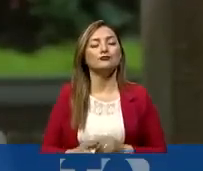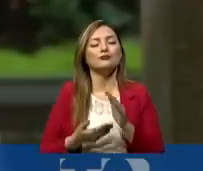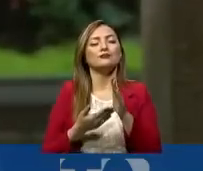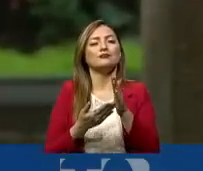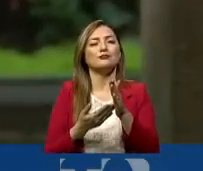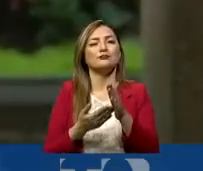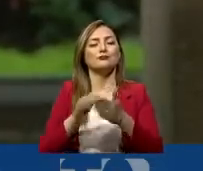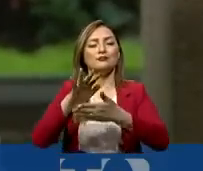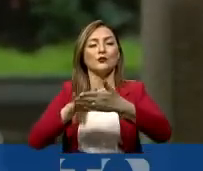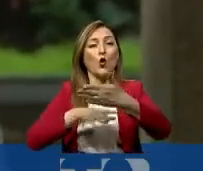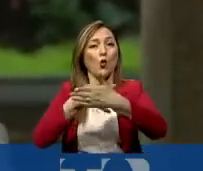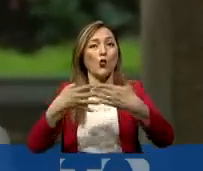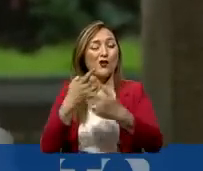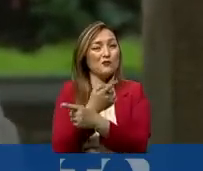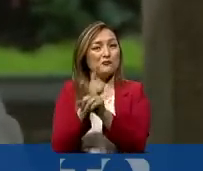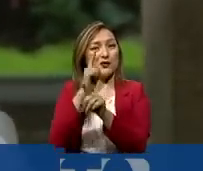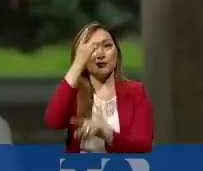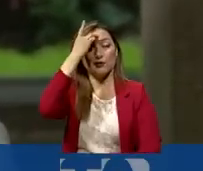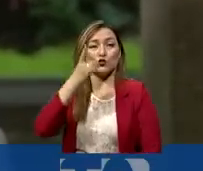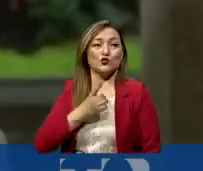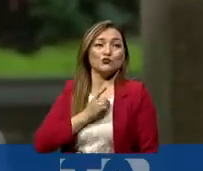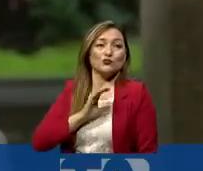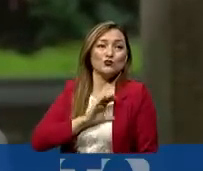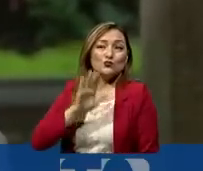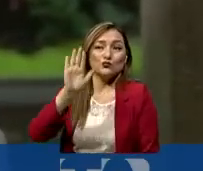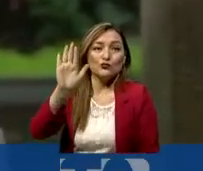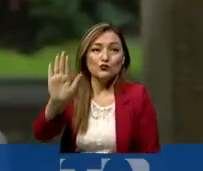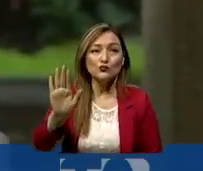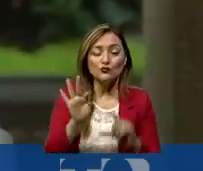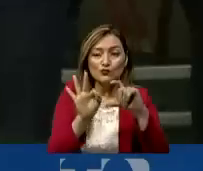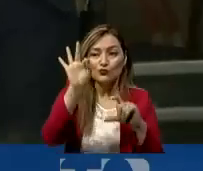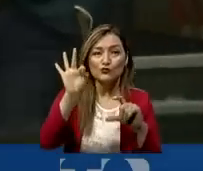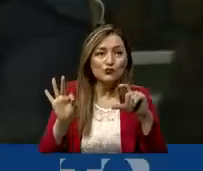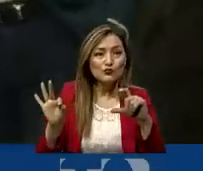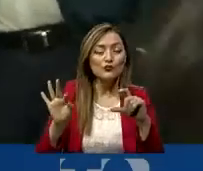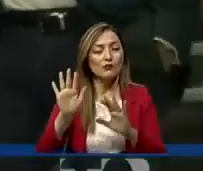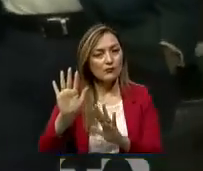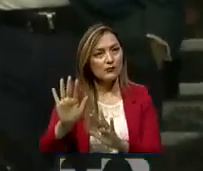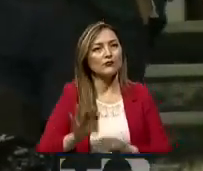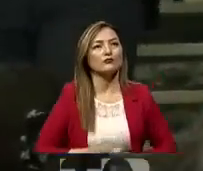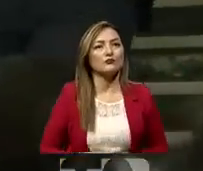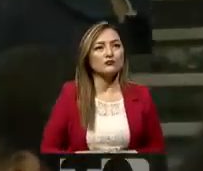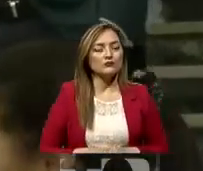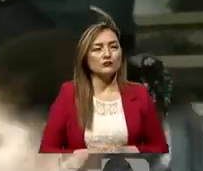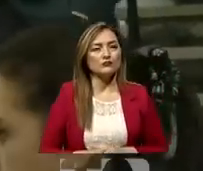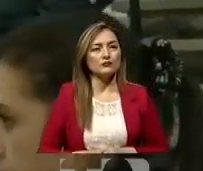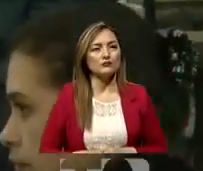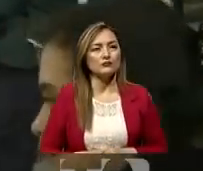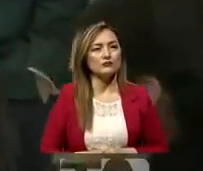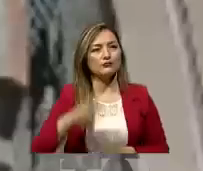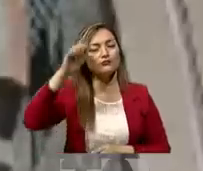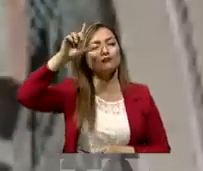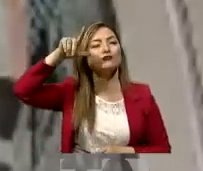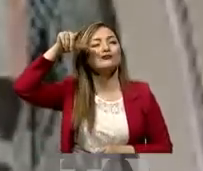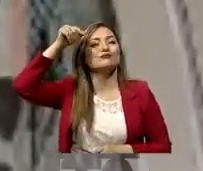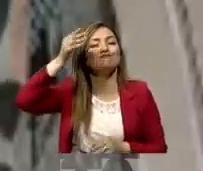horarios, se me ocurre establecer otras excepciones con base a su estadística y a la realidad local. Esta medida se inscribe en los esfuerzos del